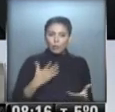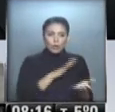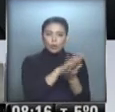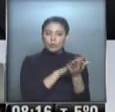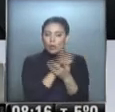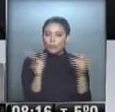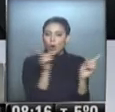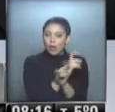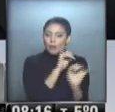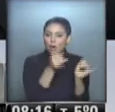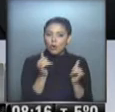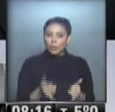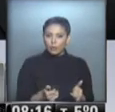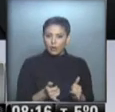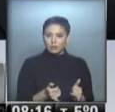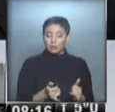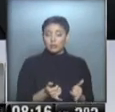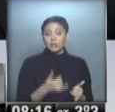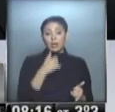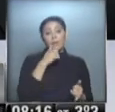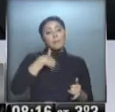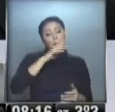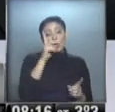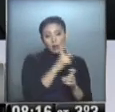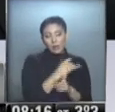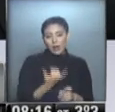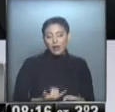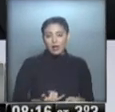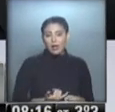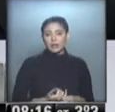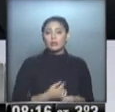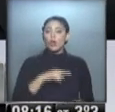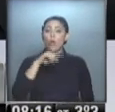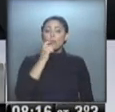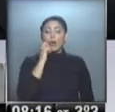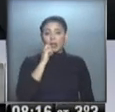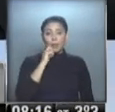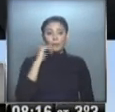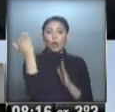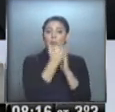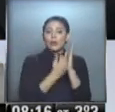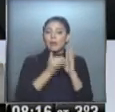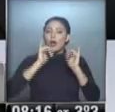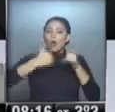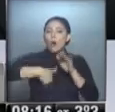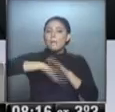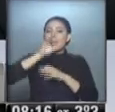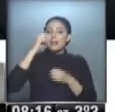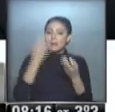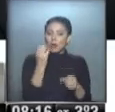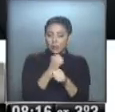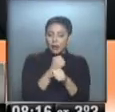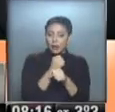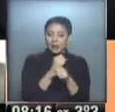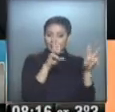la problemática de los jóvenes que tienen más dificultades. Uno de esos casos es el programa Jóvenes con Más y Mejor Trabajo, que puso